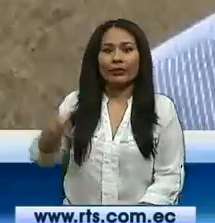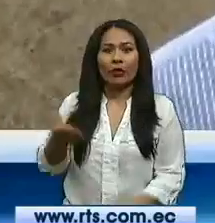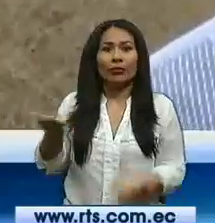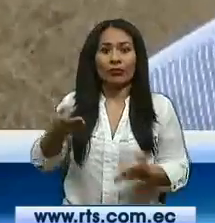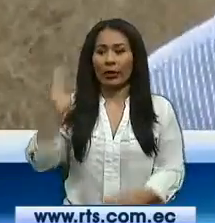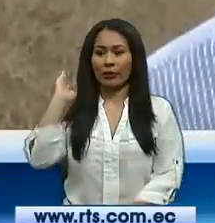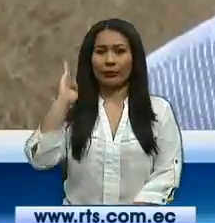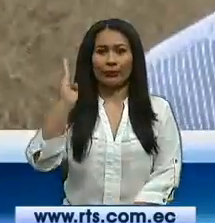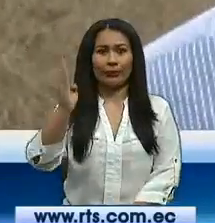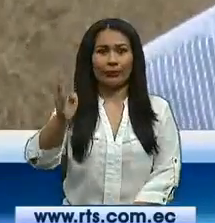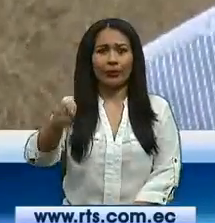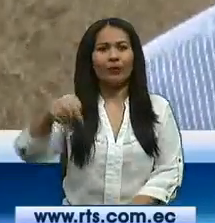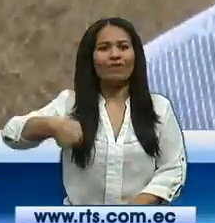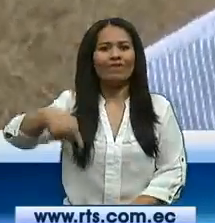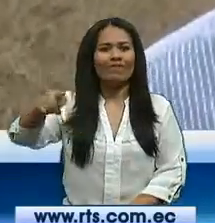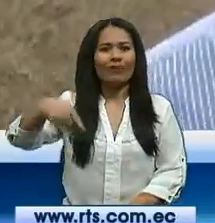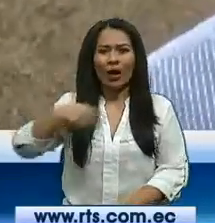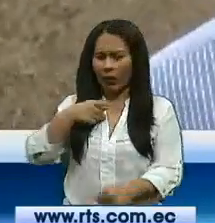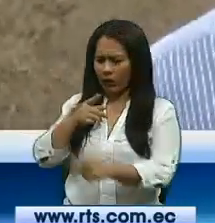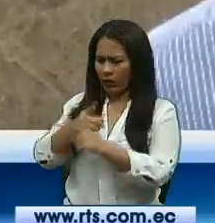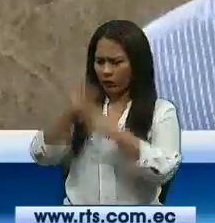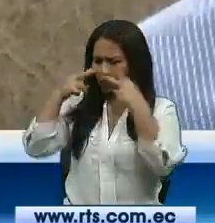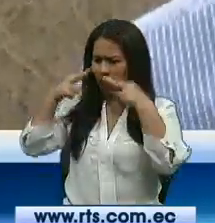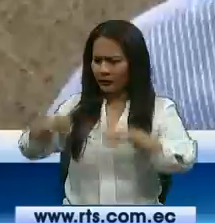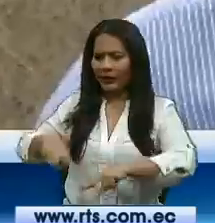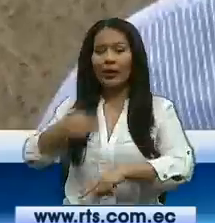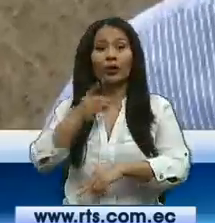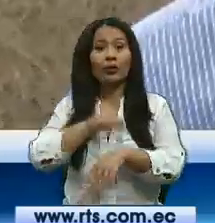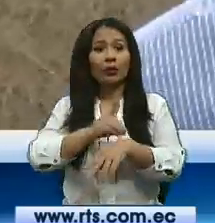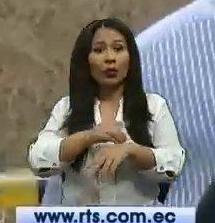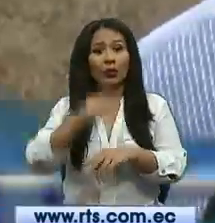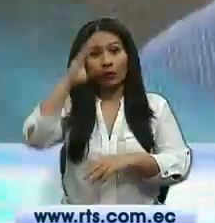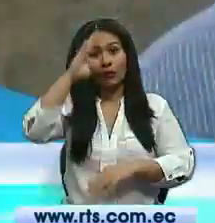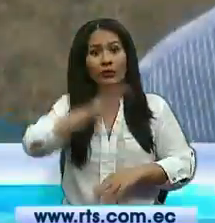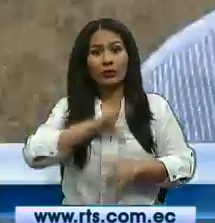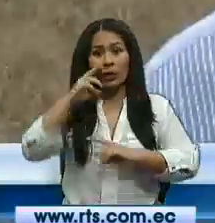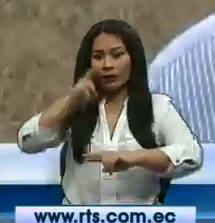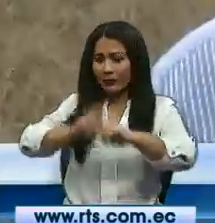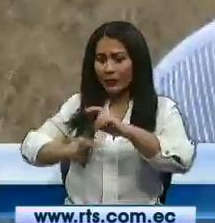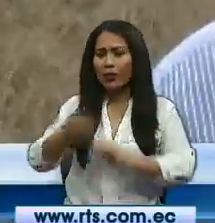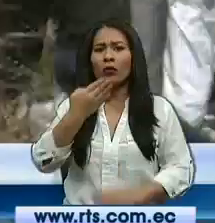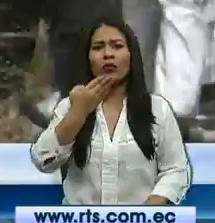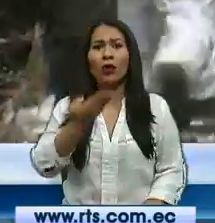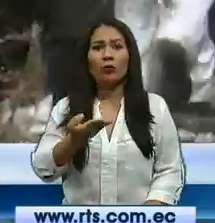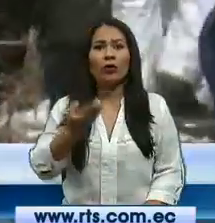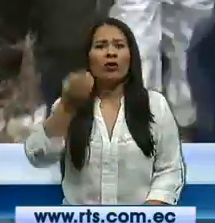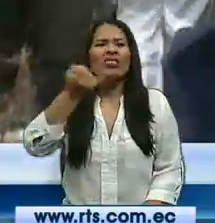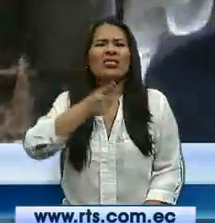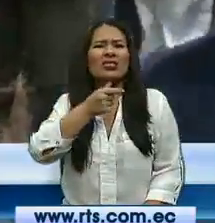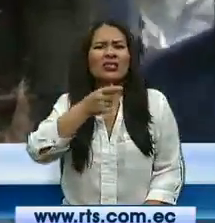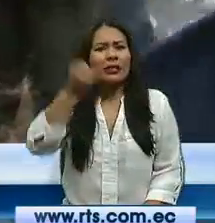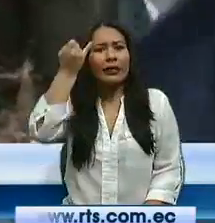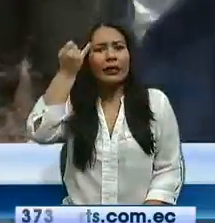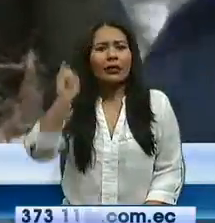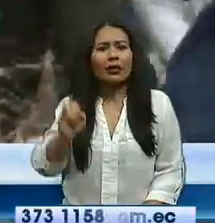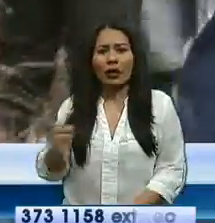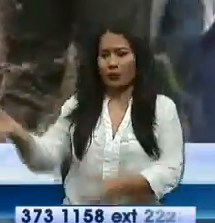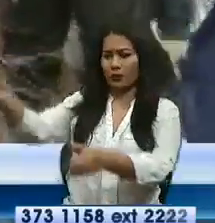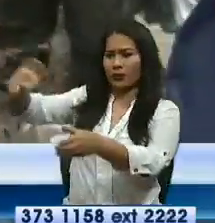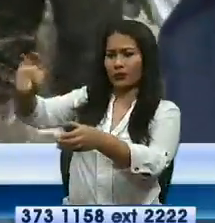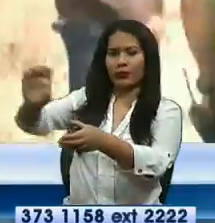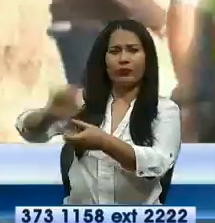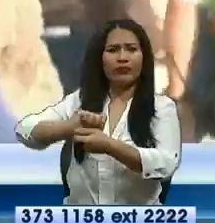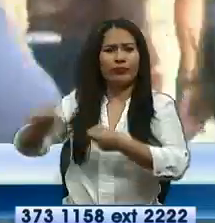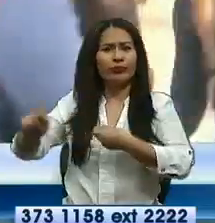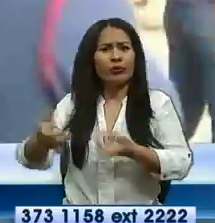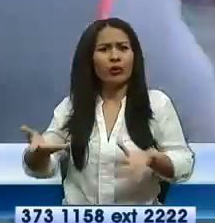de la ciudad de Guayaquil para determinar el inicio del flagelo, a ver si ha sido una muerte violenta o cómo se inició el flagelo.